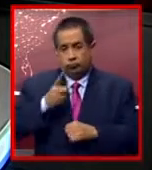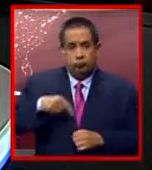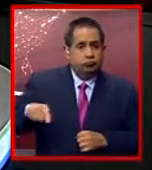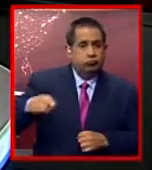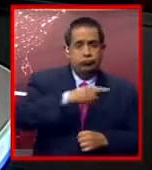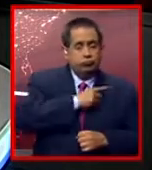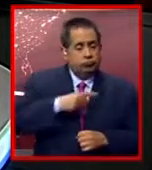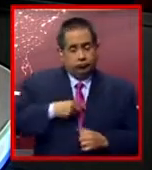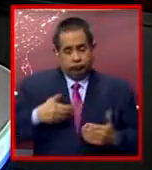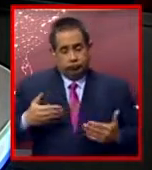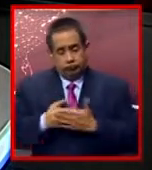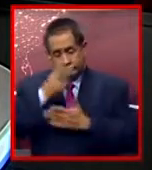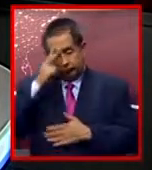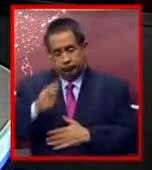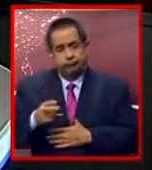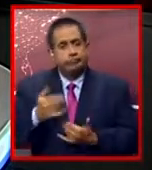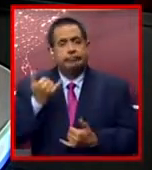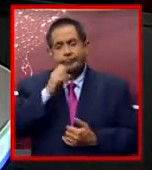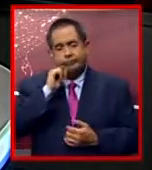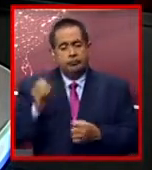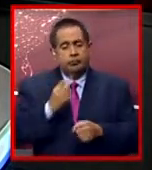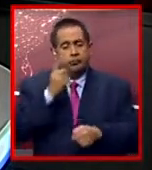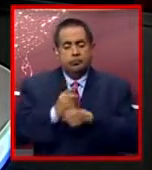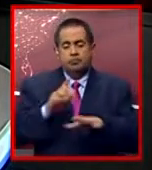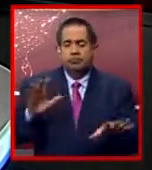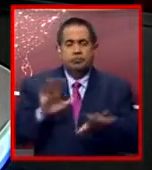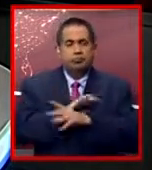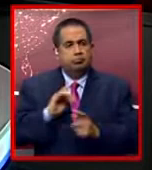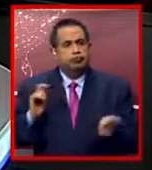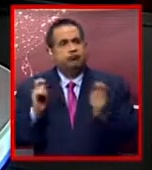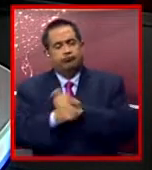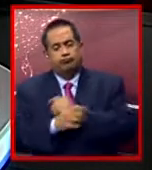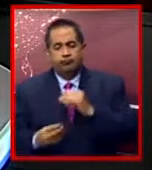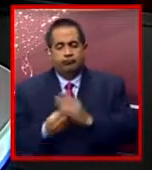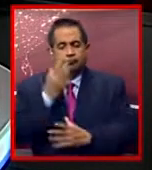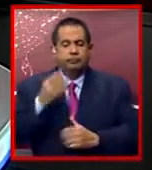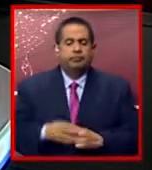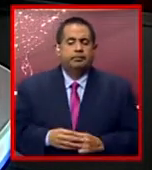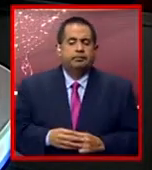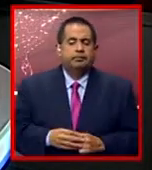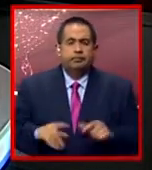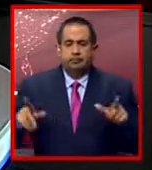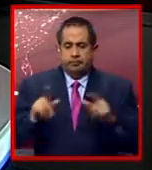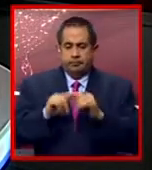y por supuesto pues la oportunidad de renovar nuestras instituciones.